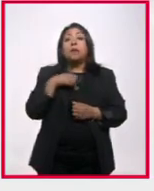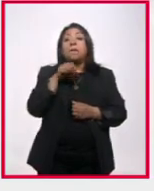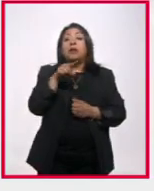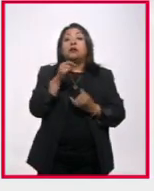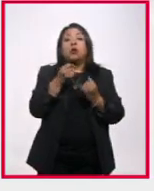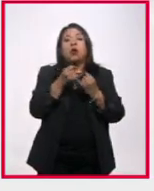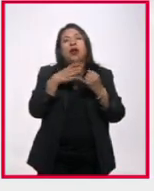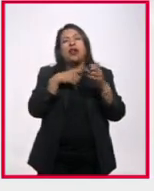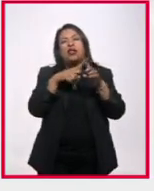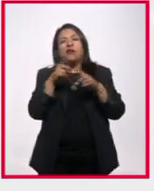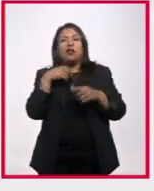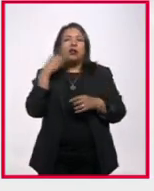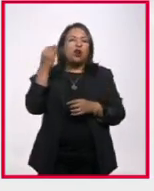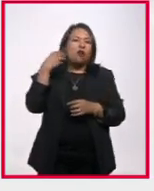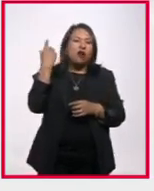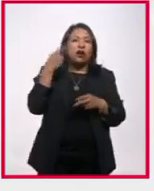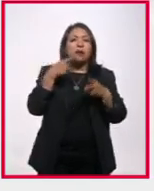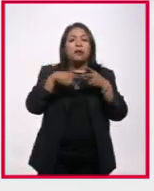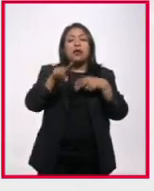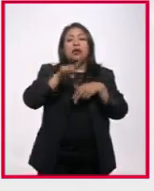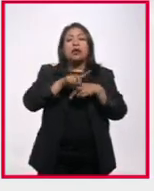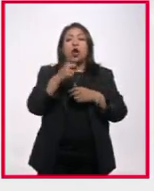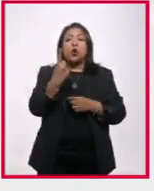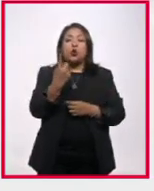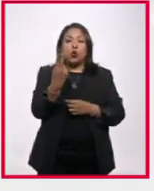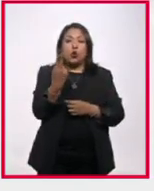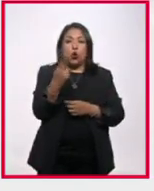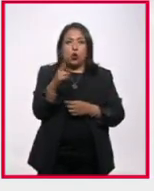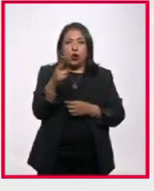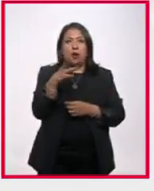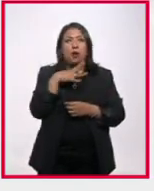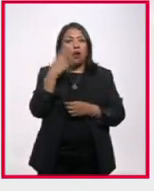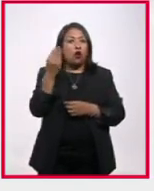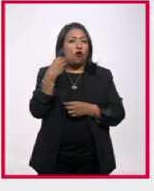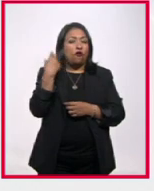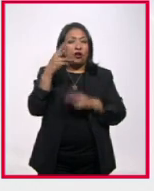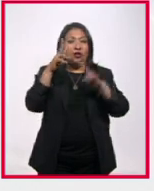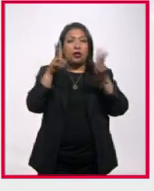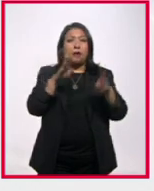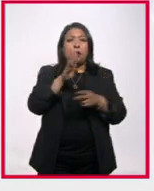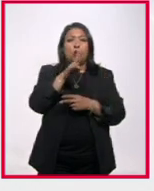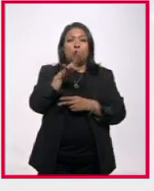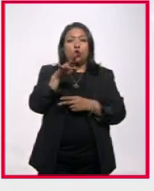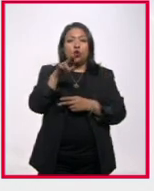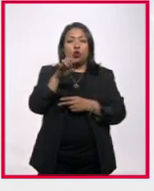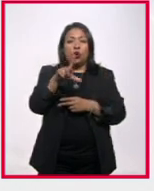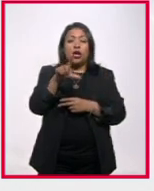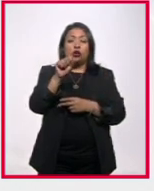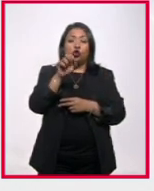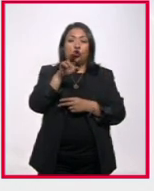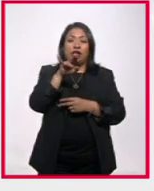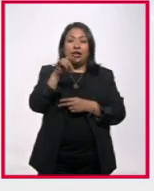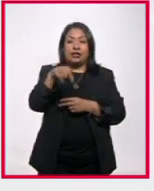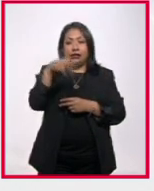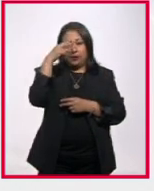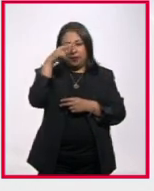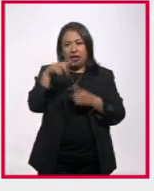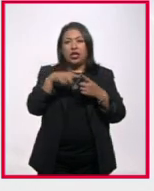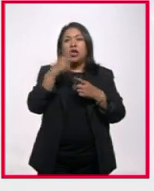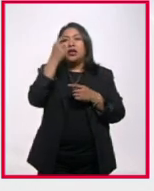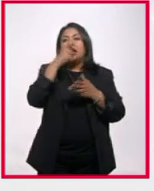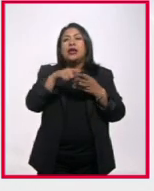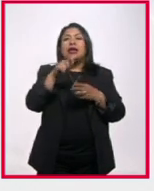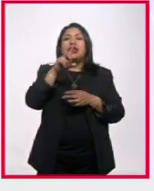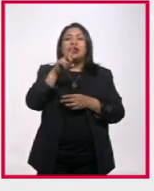Asimismo, habrá una serie de conferencias que iniciarán el 1 de noviembre con la ponencia Buñuel, un surrealista en México, de Javier Espada,